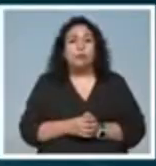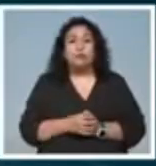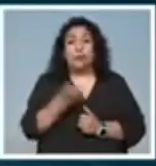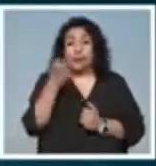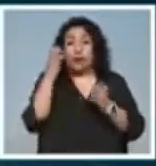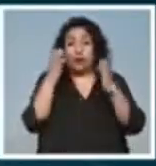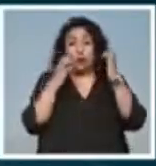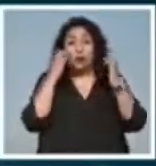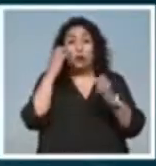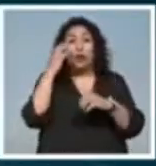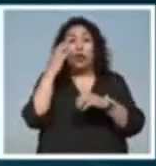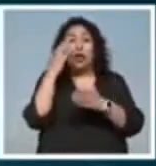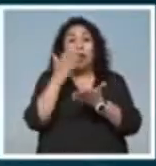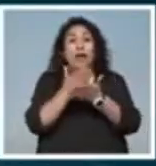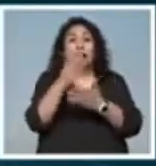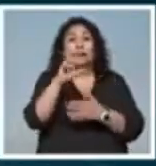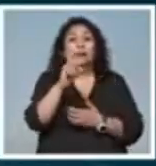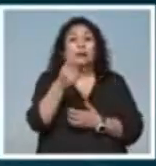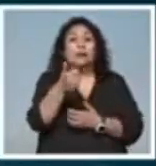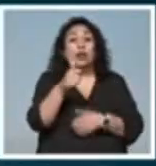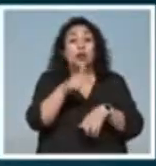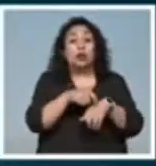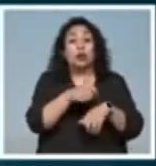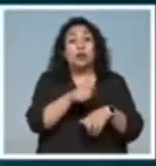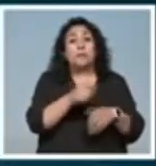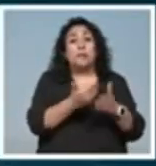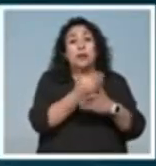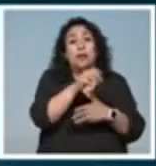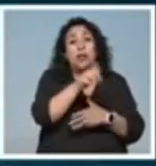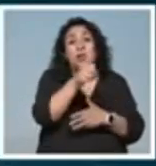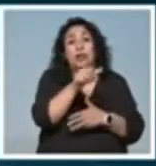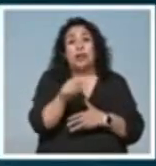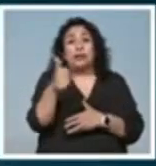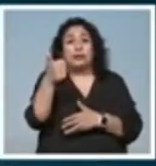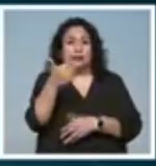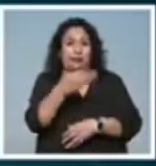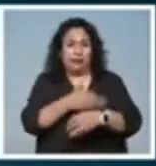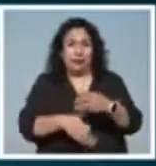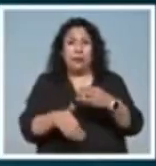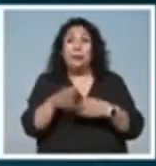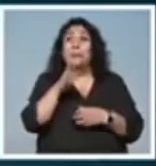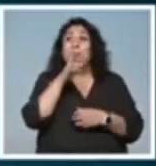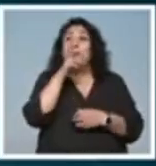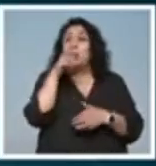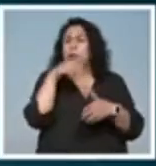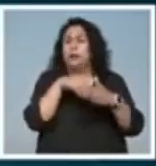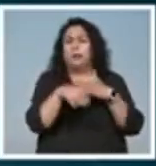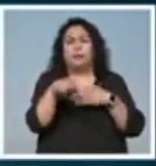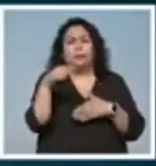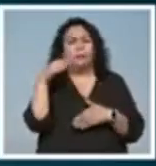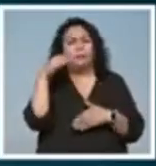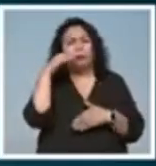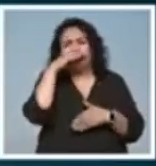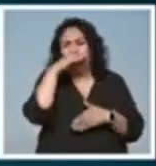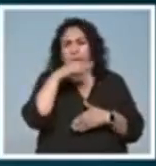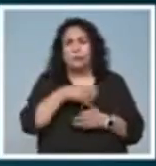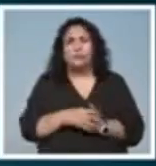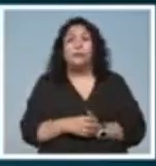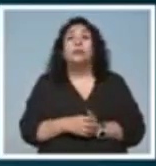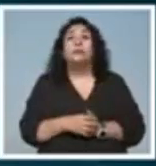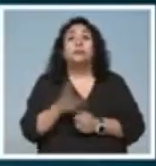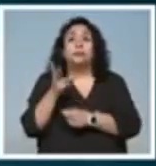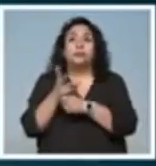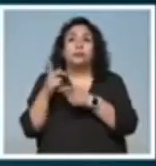Esta exposición estará hasta el 30 de agosto en un horario de 11 de la mañana a 6 de la tarde. Y lo mejor es que la entrada es totalmente gratuita.